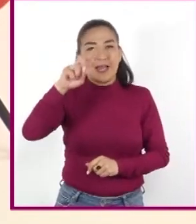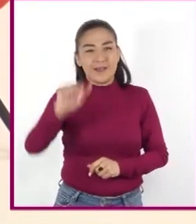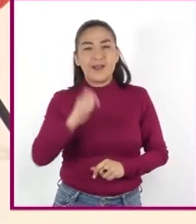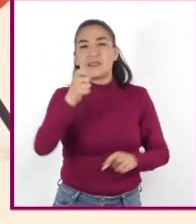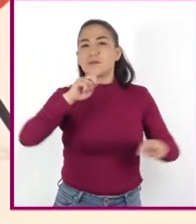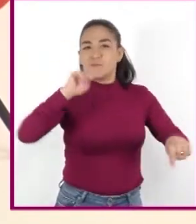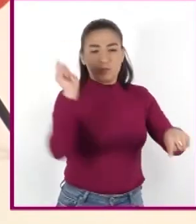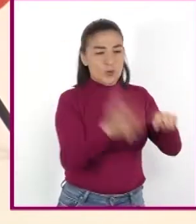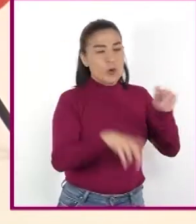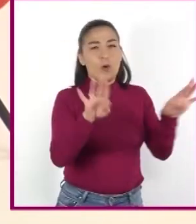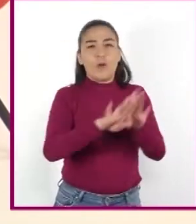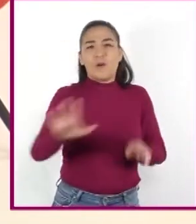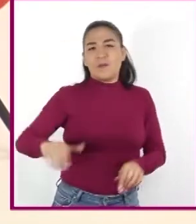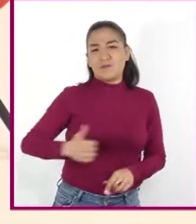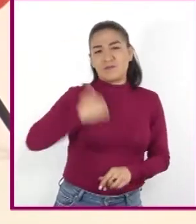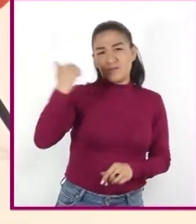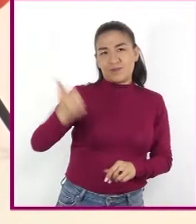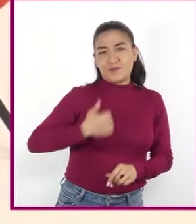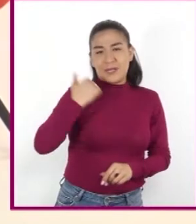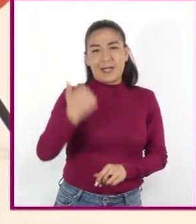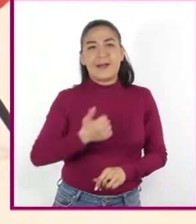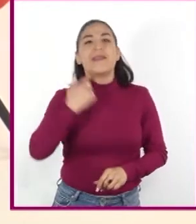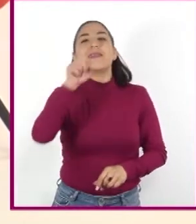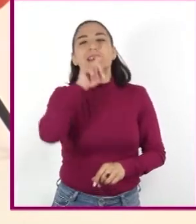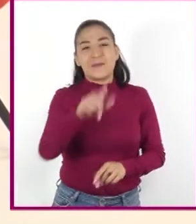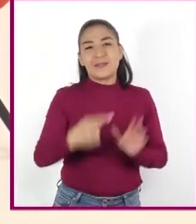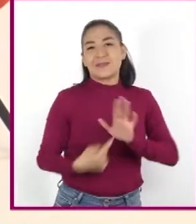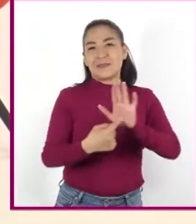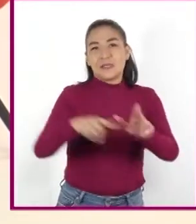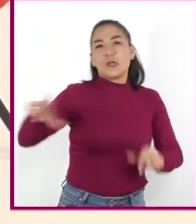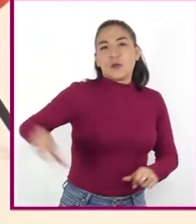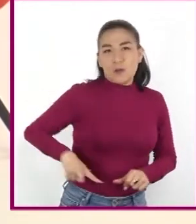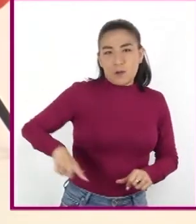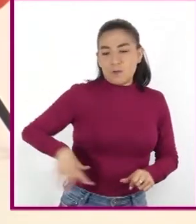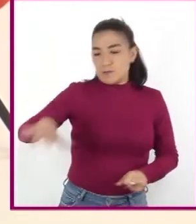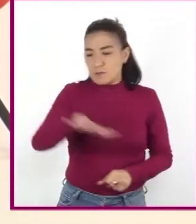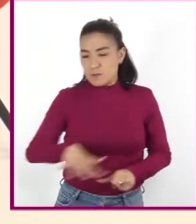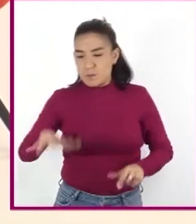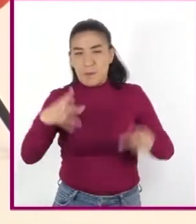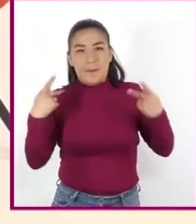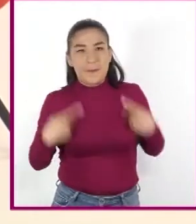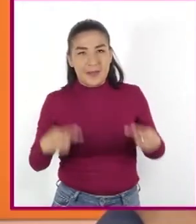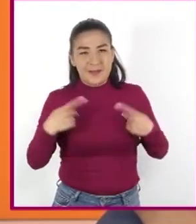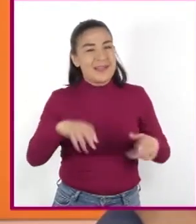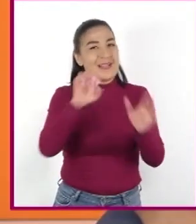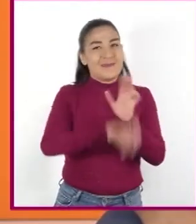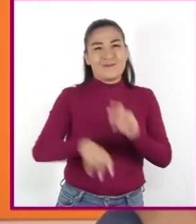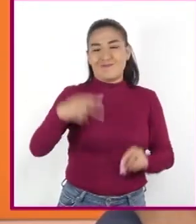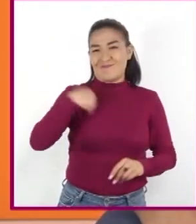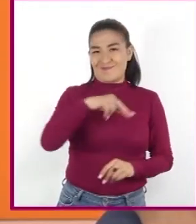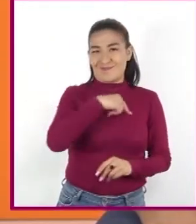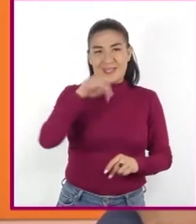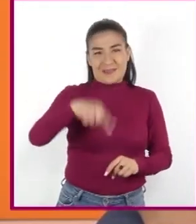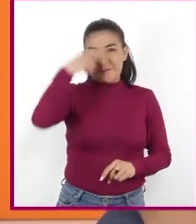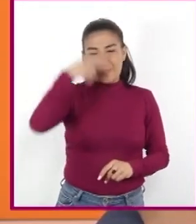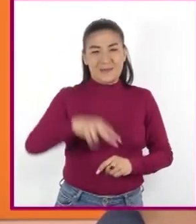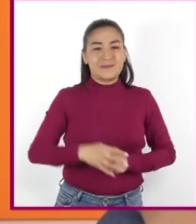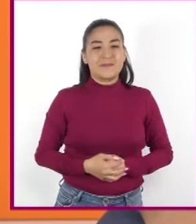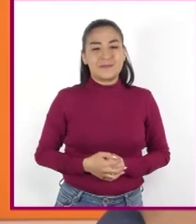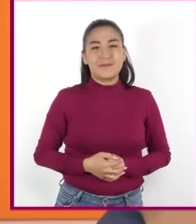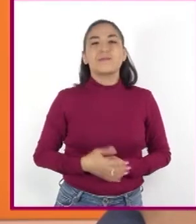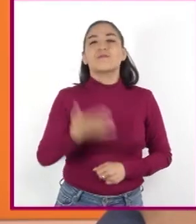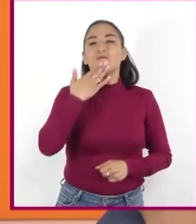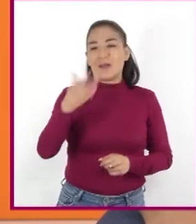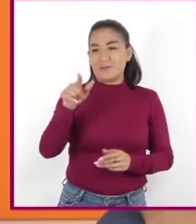del absolutismo y el posterior establecimiento de gobiernos republicanos como el nuestro. Muy bien, maestra. Obtiene sus